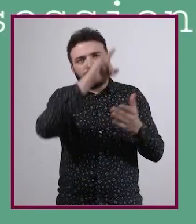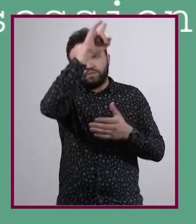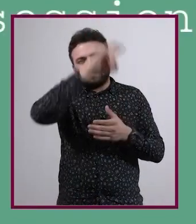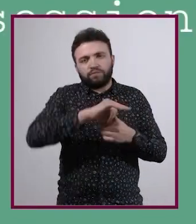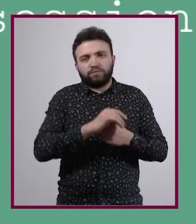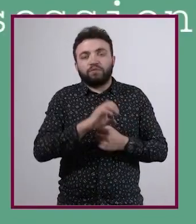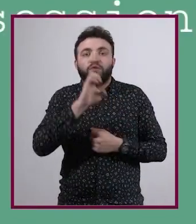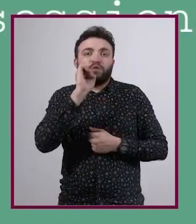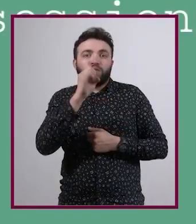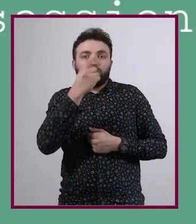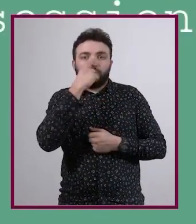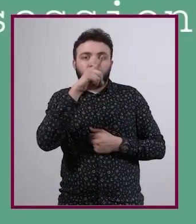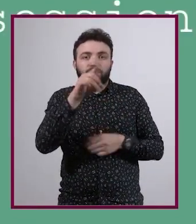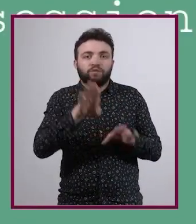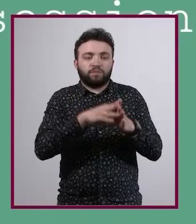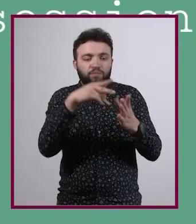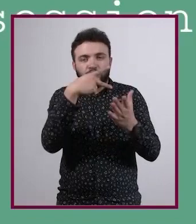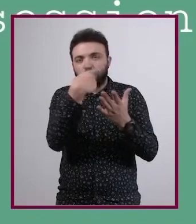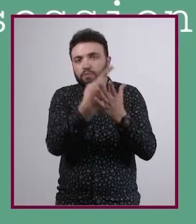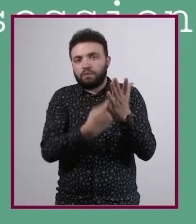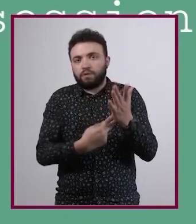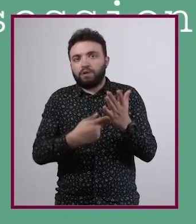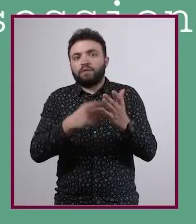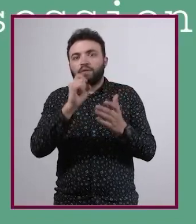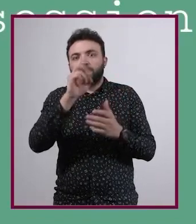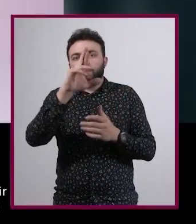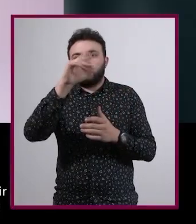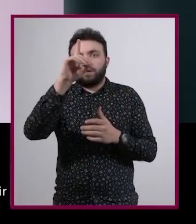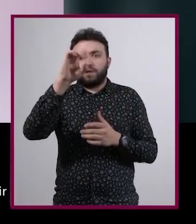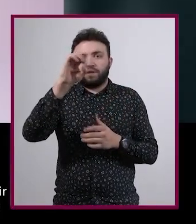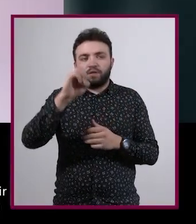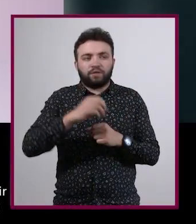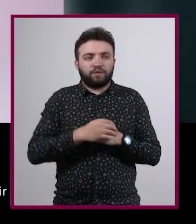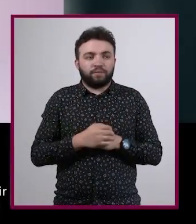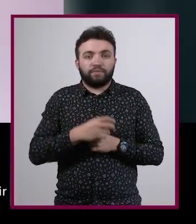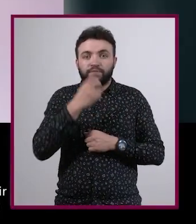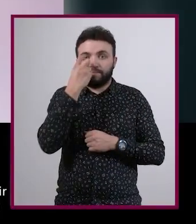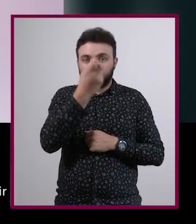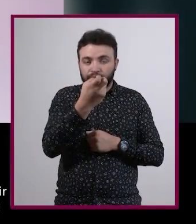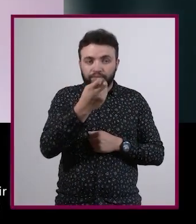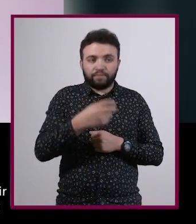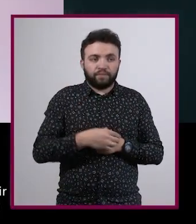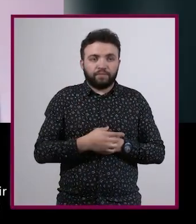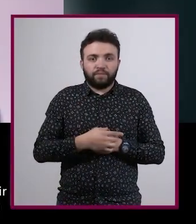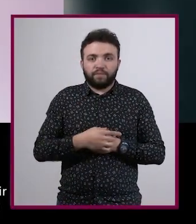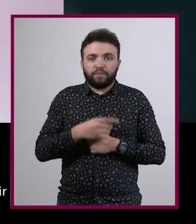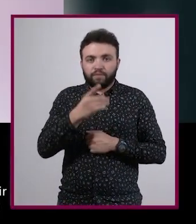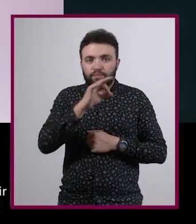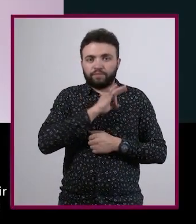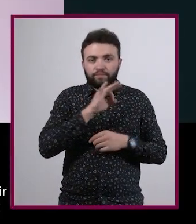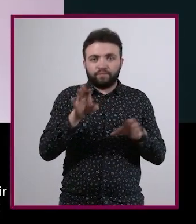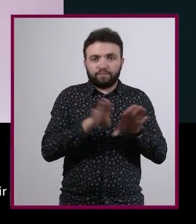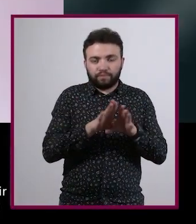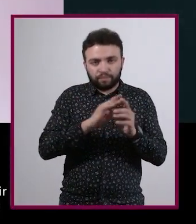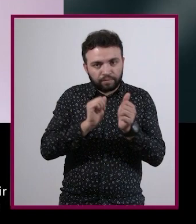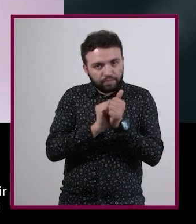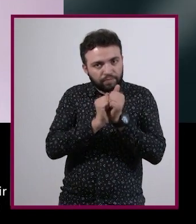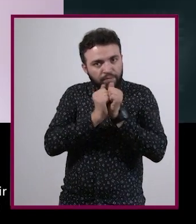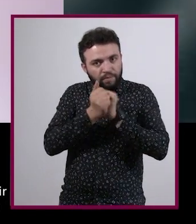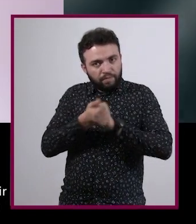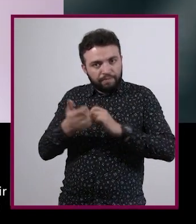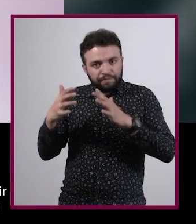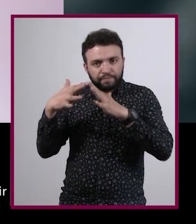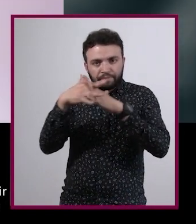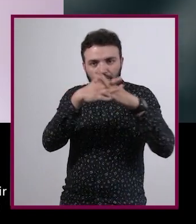tal vez incluso para un programa de radio que cuente historias. De esta manera van a ustedes poder entrelazar